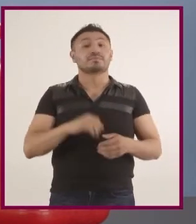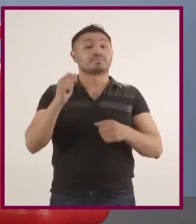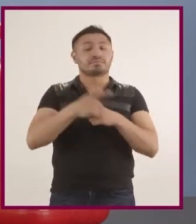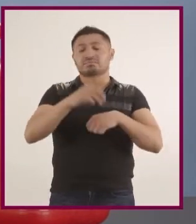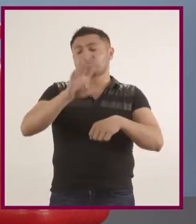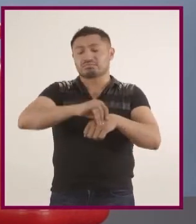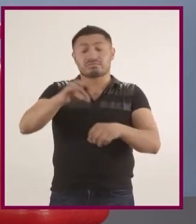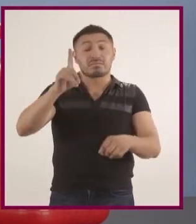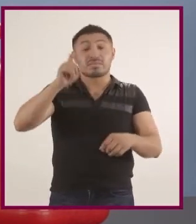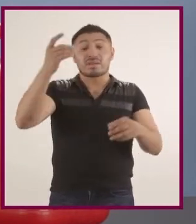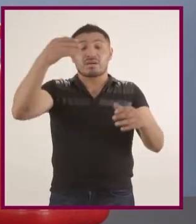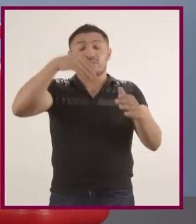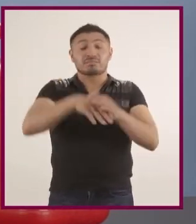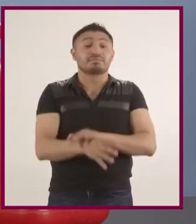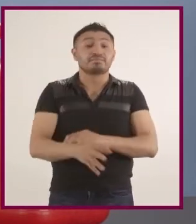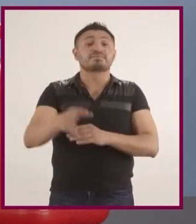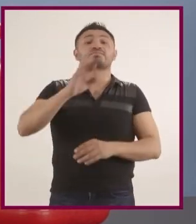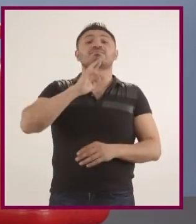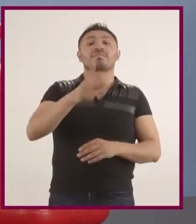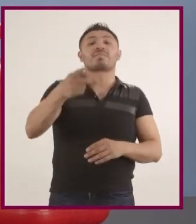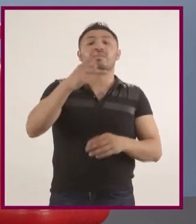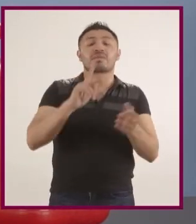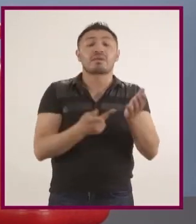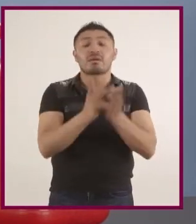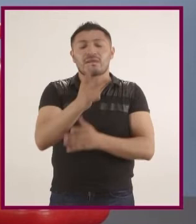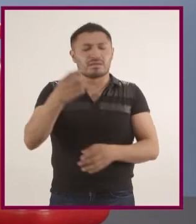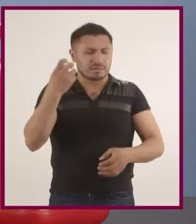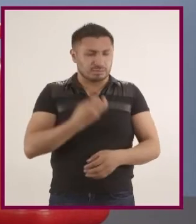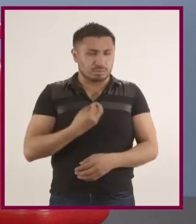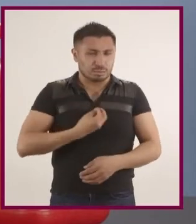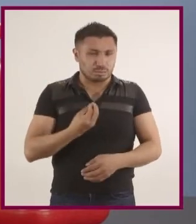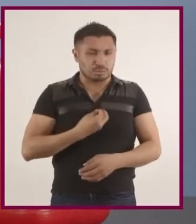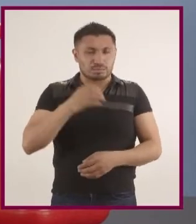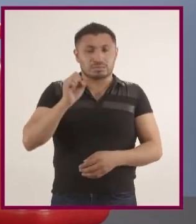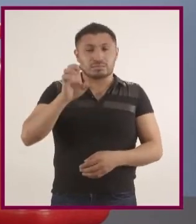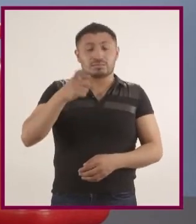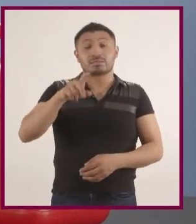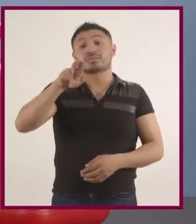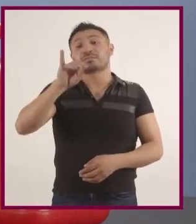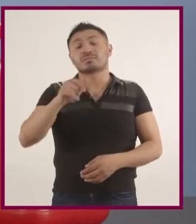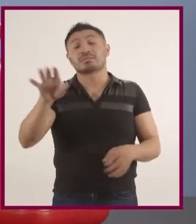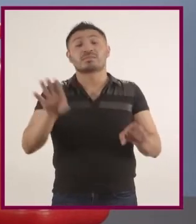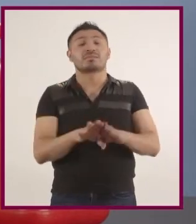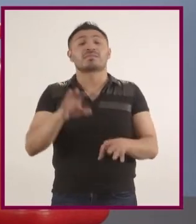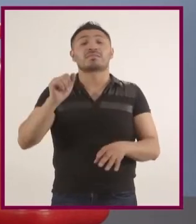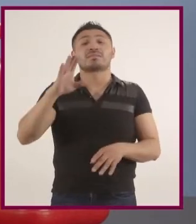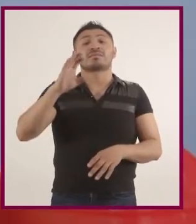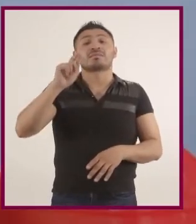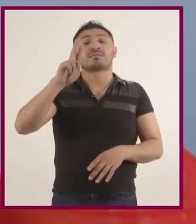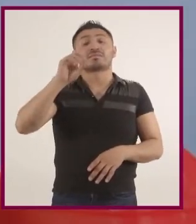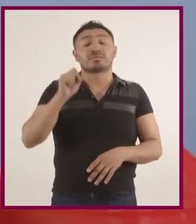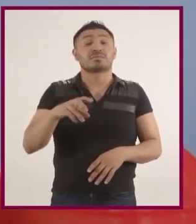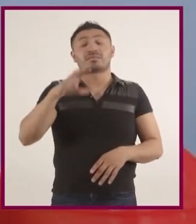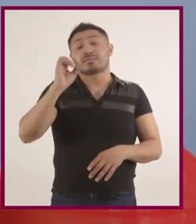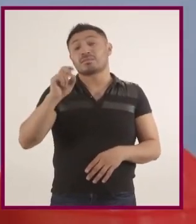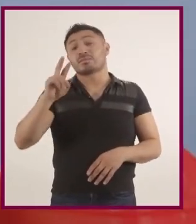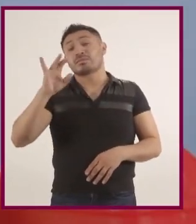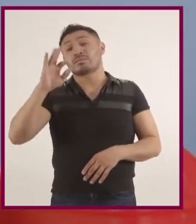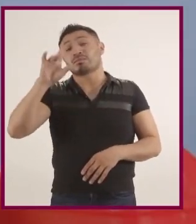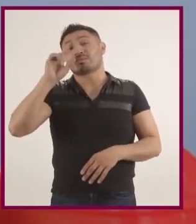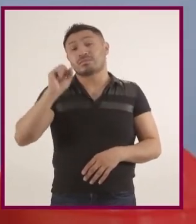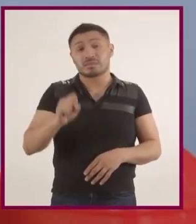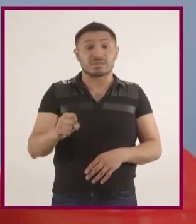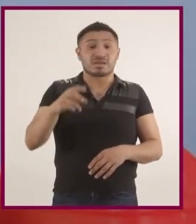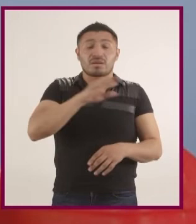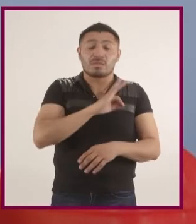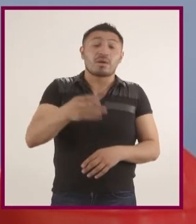permiten que el agua penetre mejor de preferencia tener plantas que sean más resistentes a la sequía como cactáceas o suculentas se puede usar agua